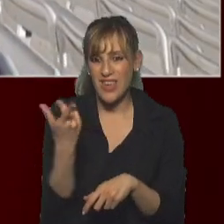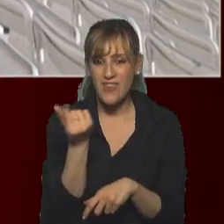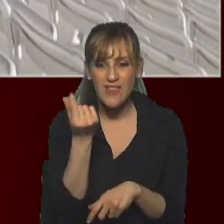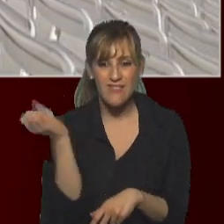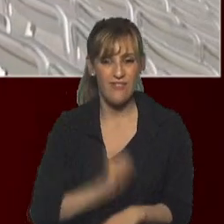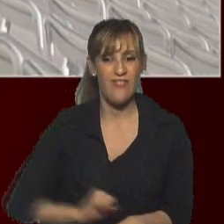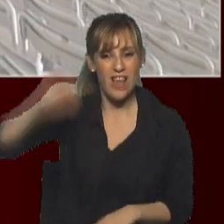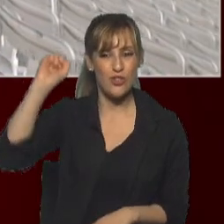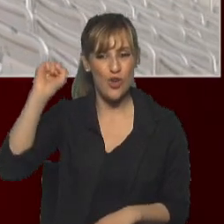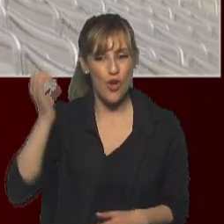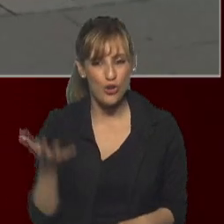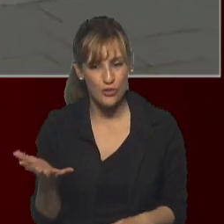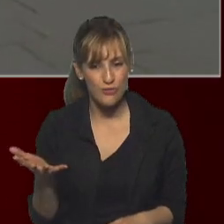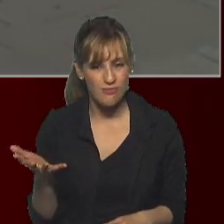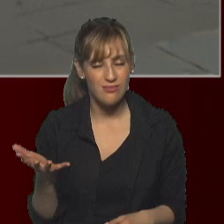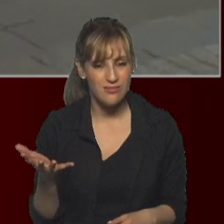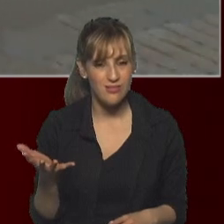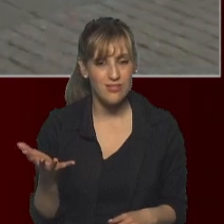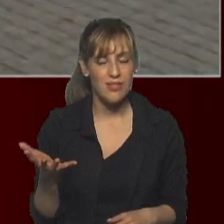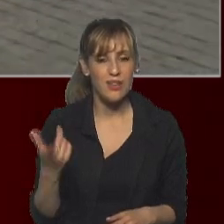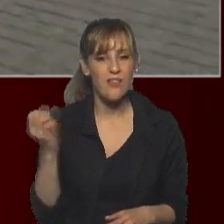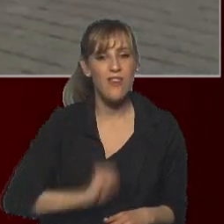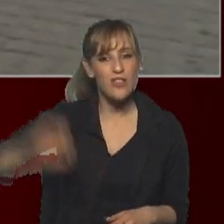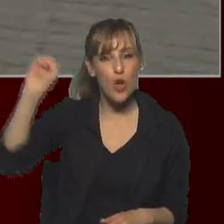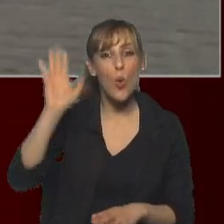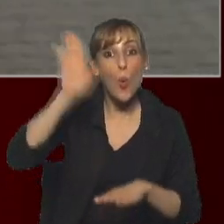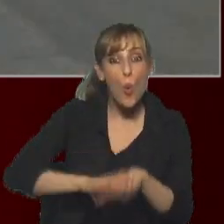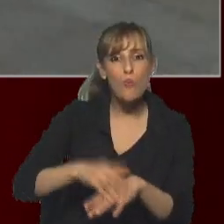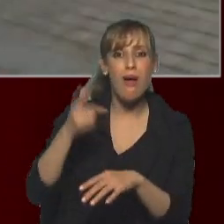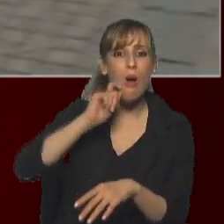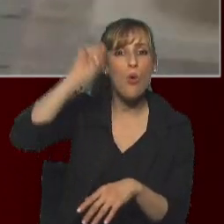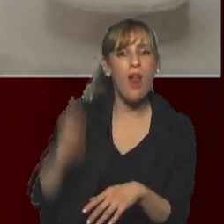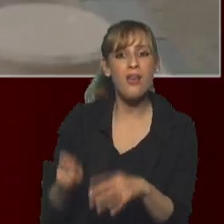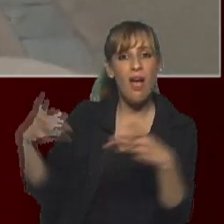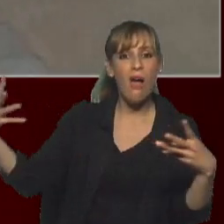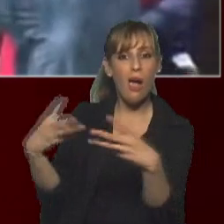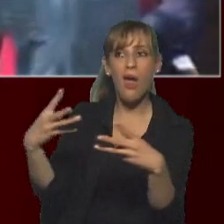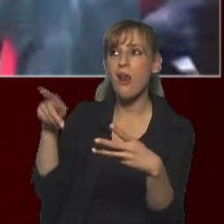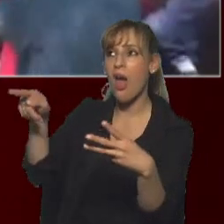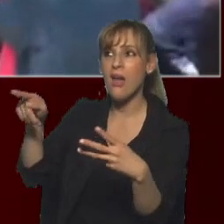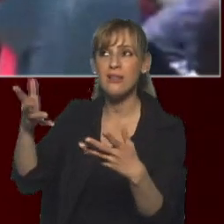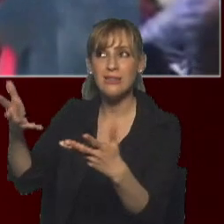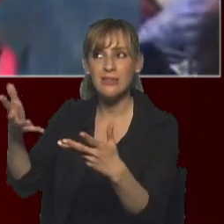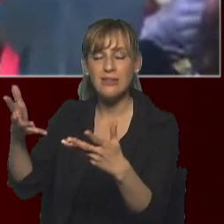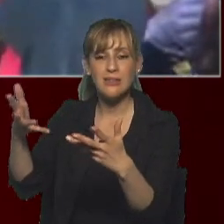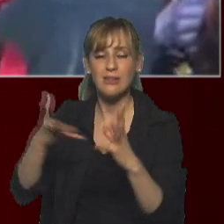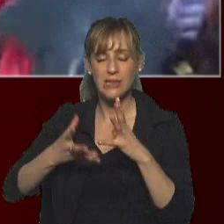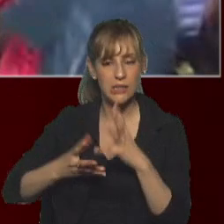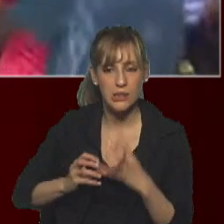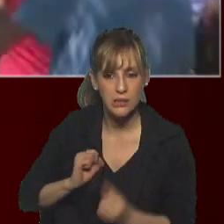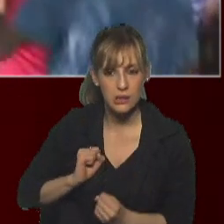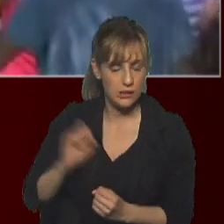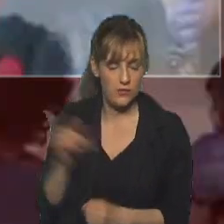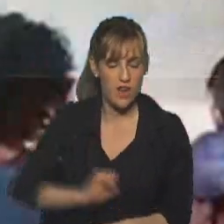producto no de un fortalecimiento de la demanda interna, sino que de la guerra en Ucrania, y esto ha generado mucho malestar. Entonces, en